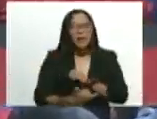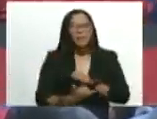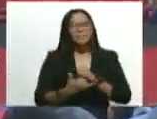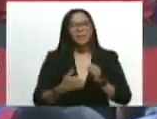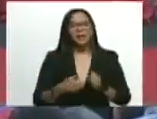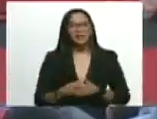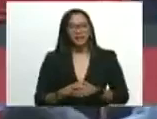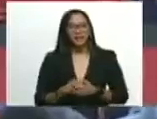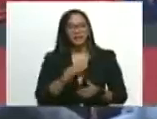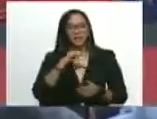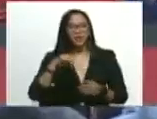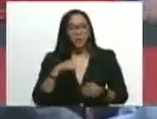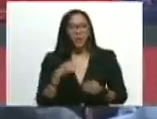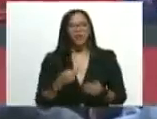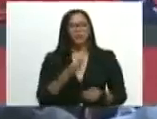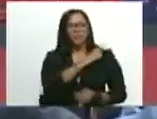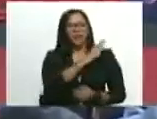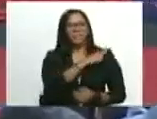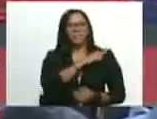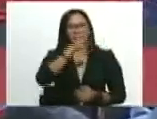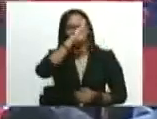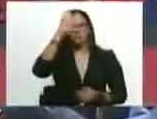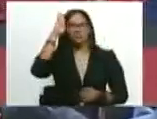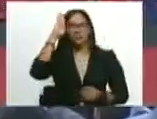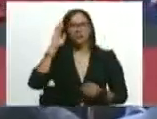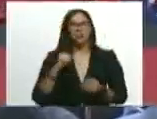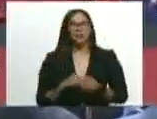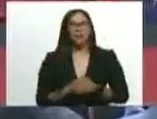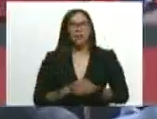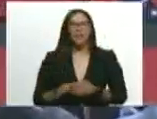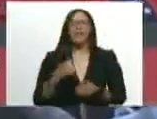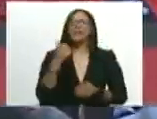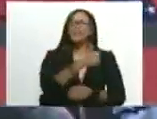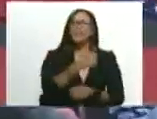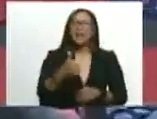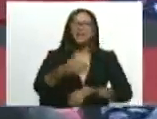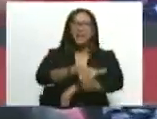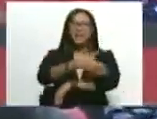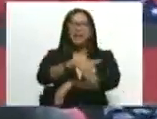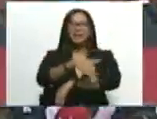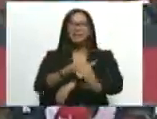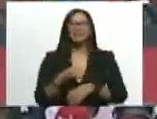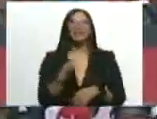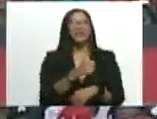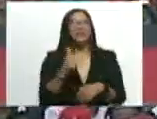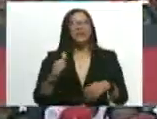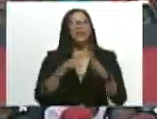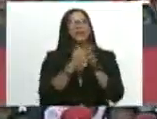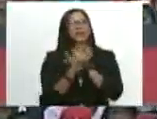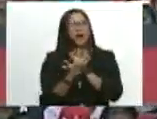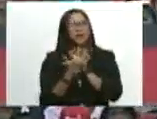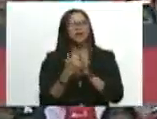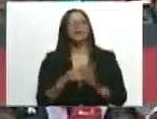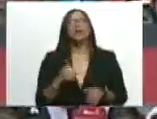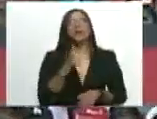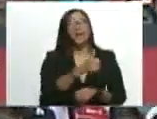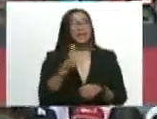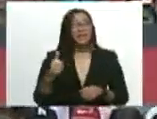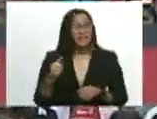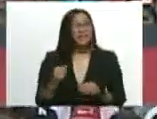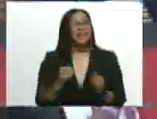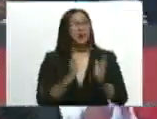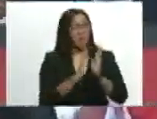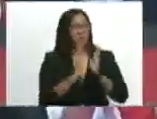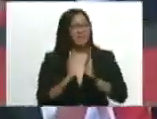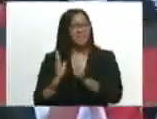en nuestro capitán diosdado cabello en cada calle en cada barrio en cada organización